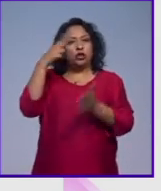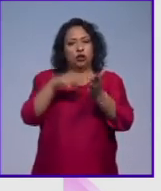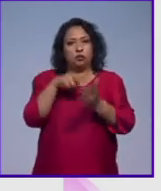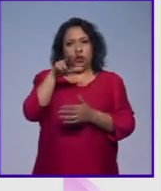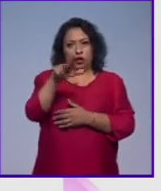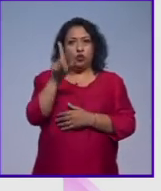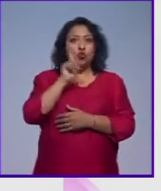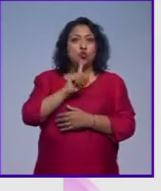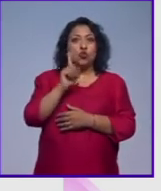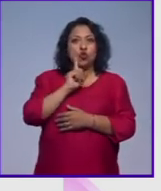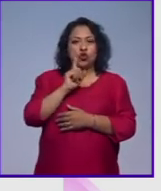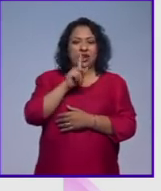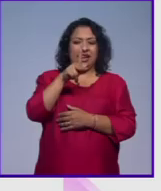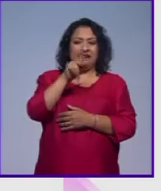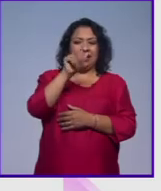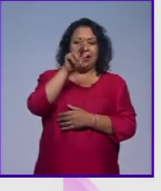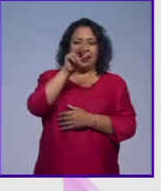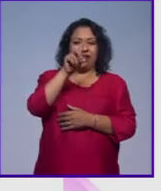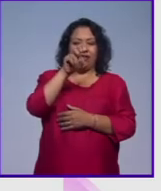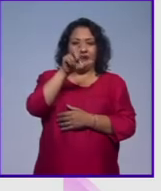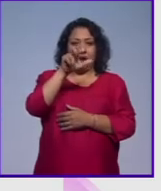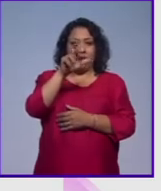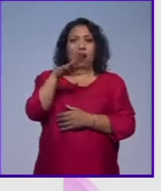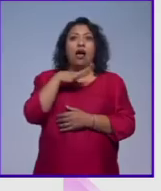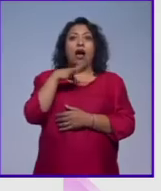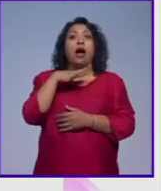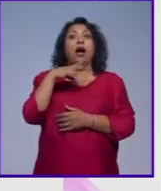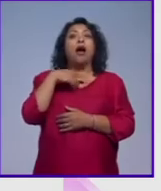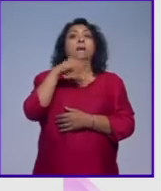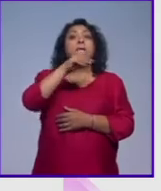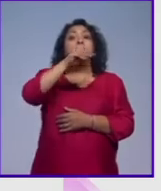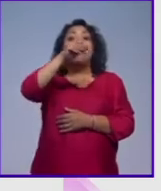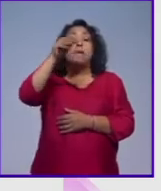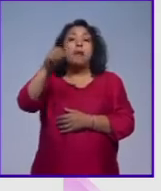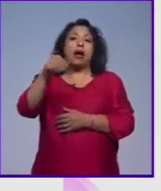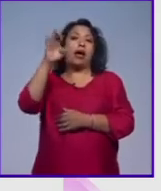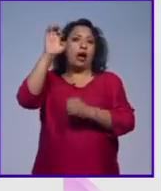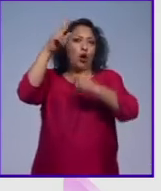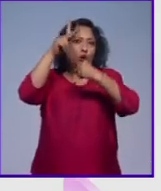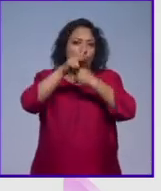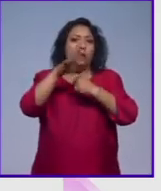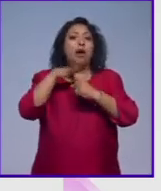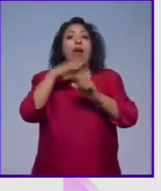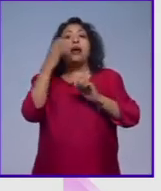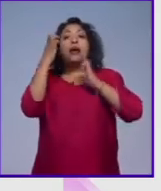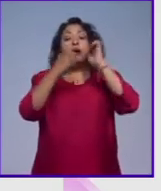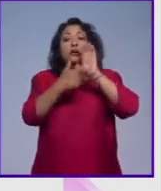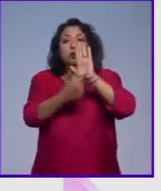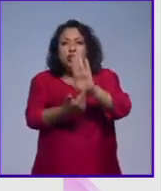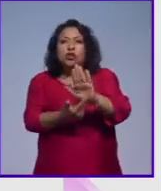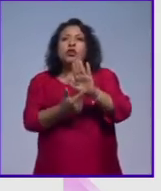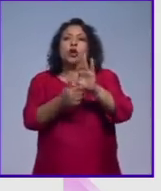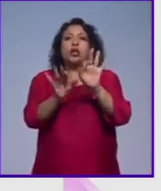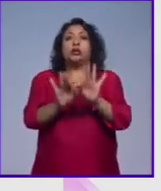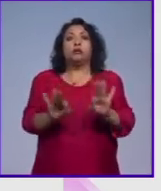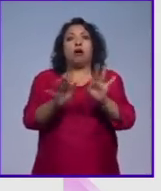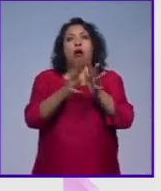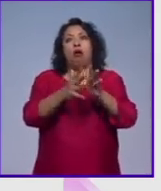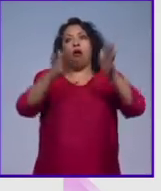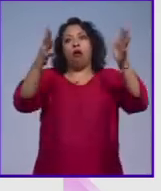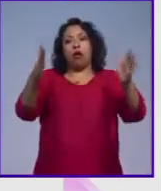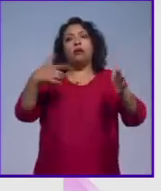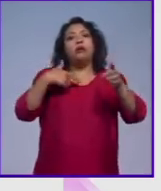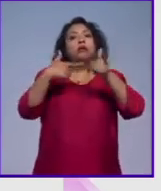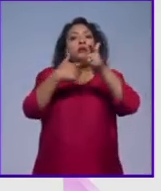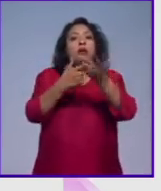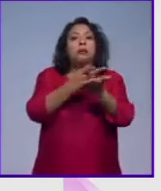la creadora plástica Carla de Lara se dispone a efectuar un tour por Europa en el que realizará exposiciones, obras monumentales y